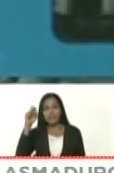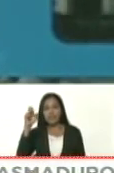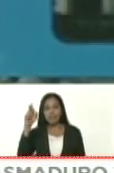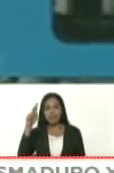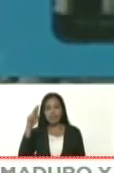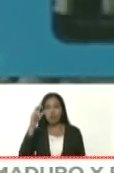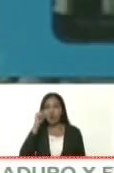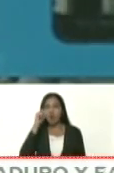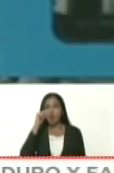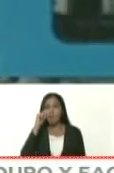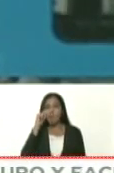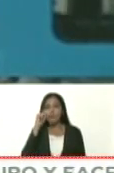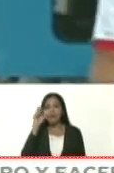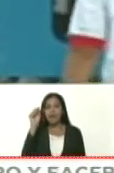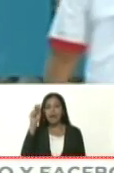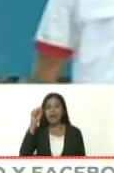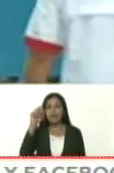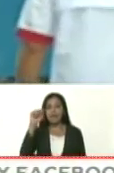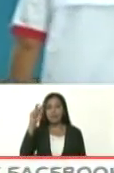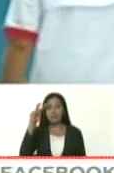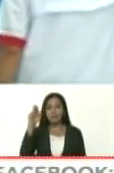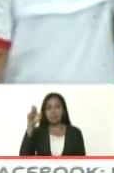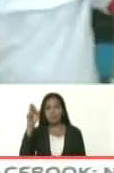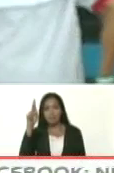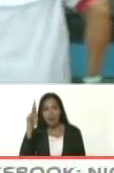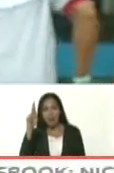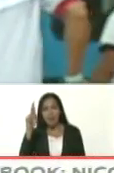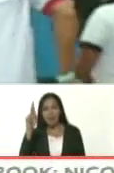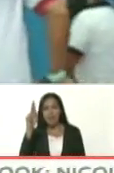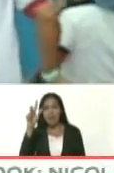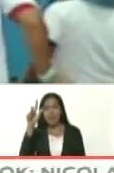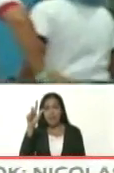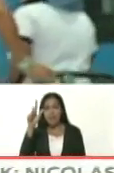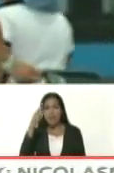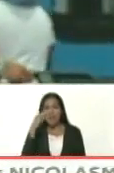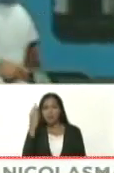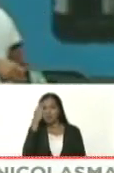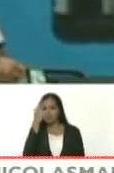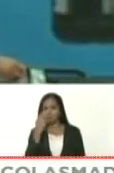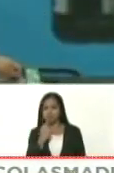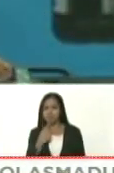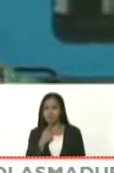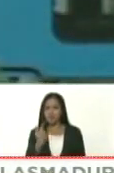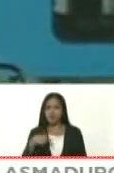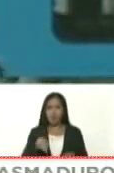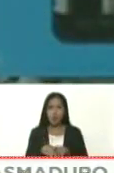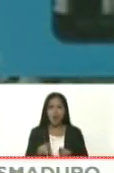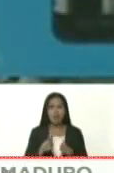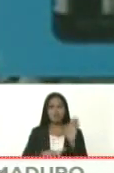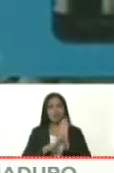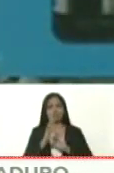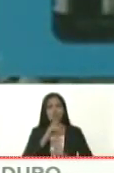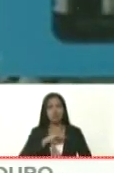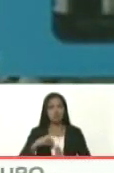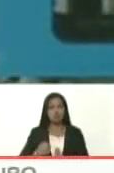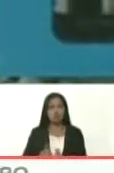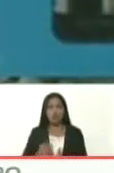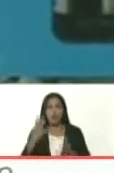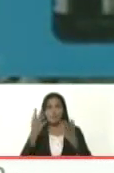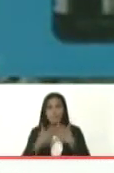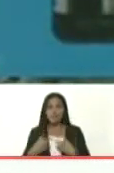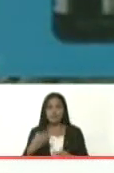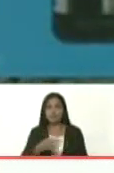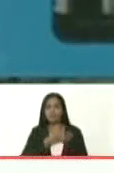Aníbal Asdrúbal Briceño, para definir bien el perfil, el desarrollo de la CanTV como empresa